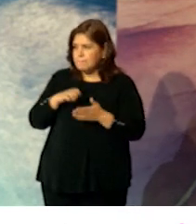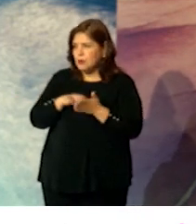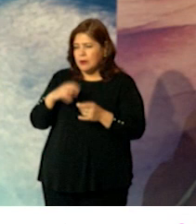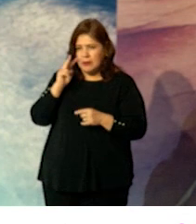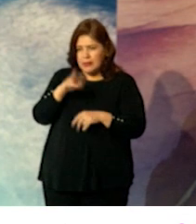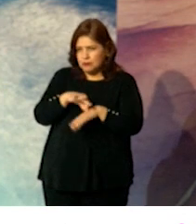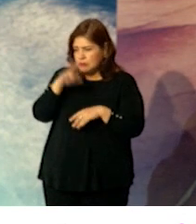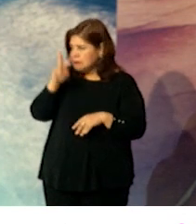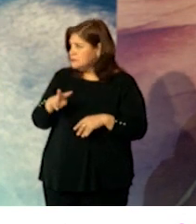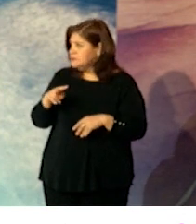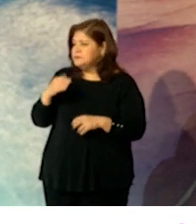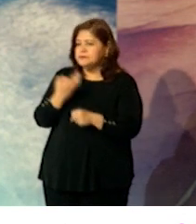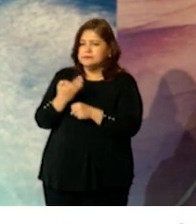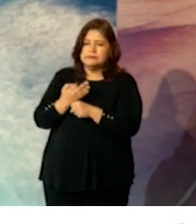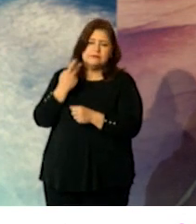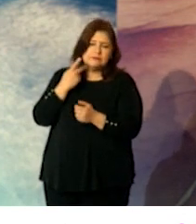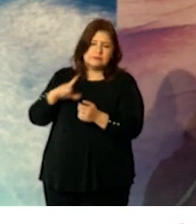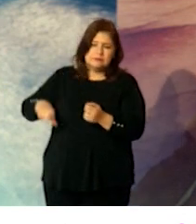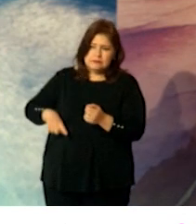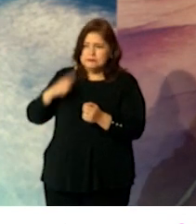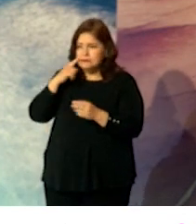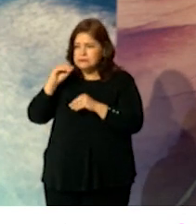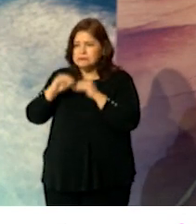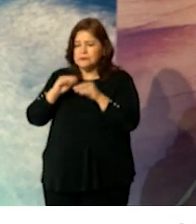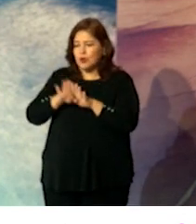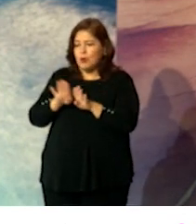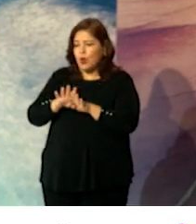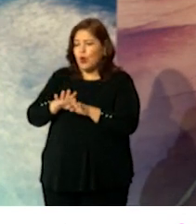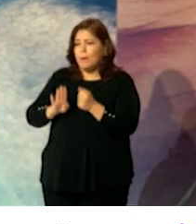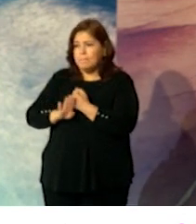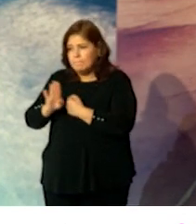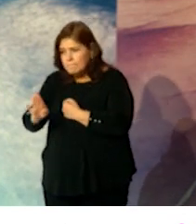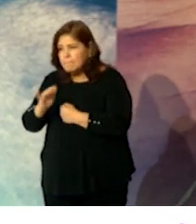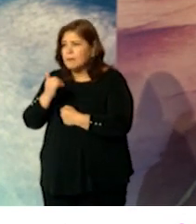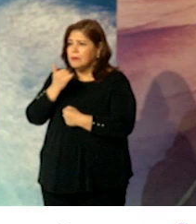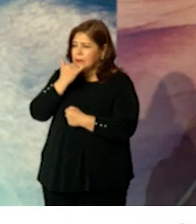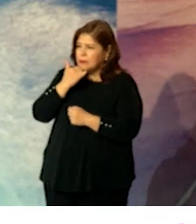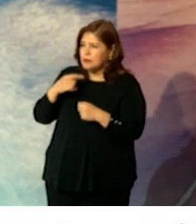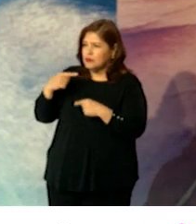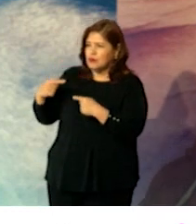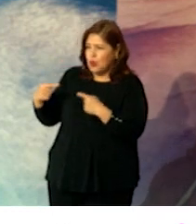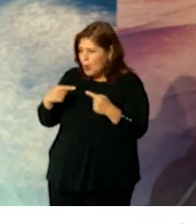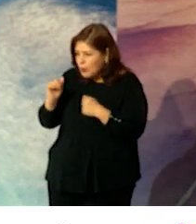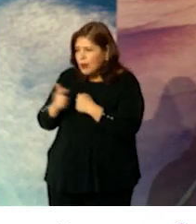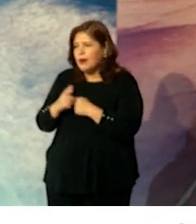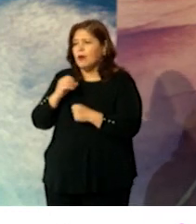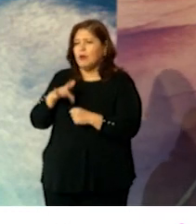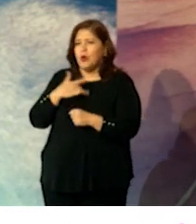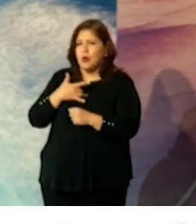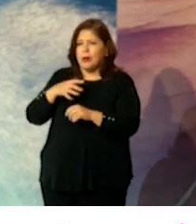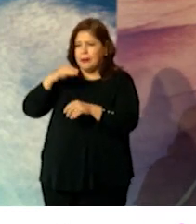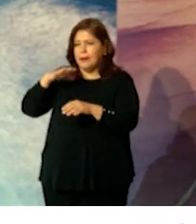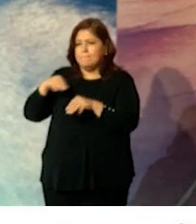puedo decir que hacemos política pública en cuestión de prevención de conflictos socioambientales, en cuestión de minería, en cuestión también de regeneración del tejido social, también